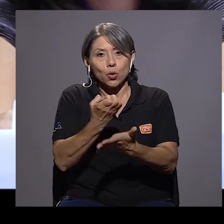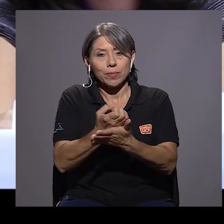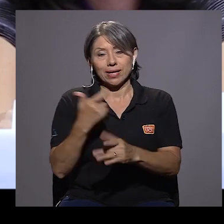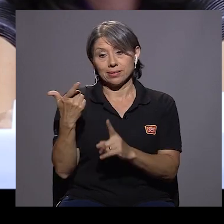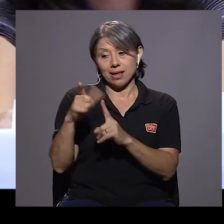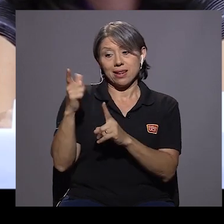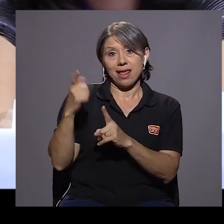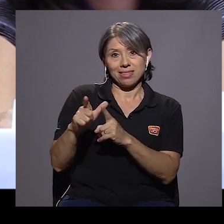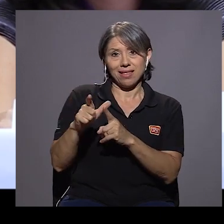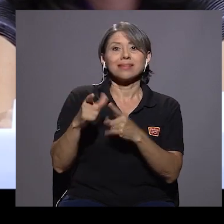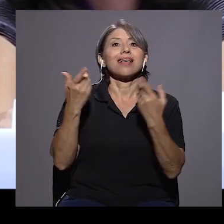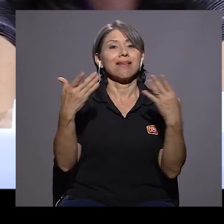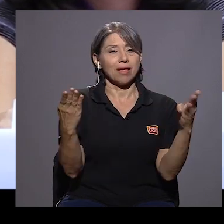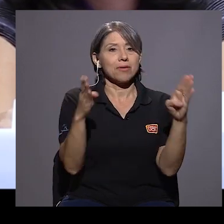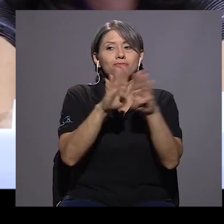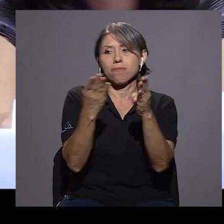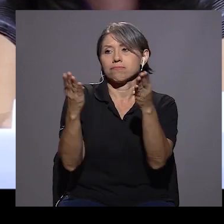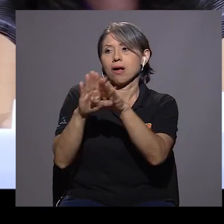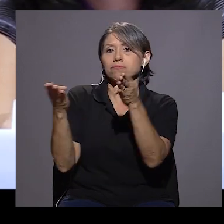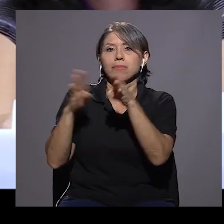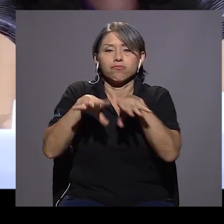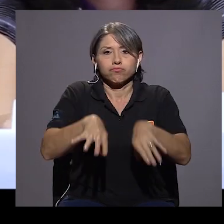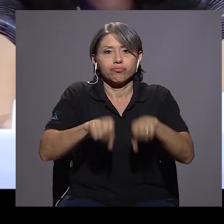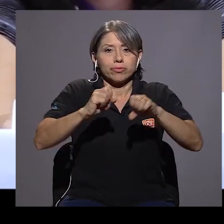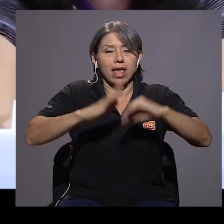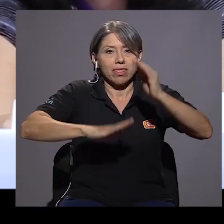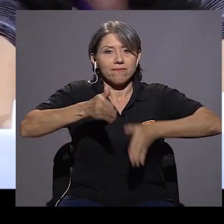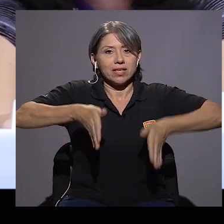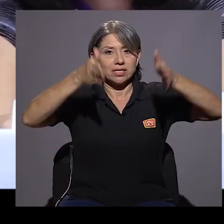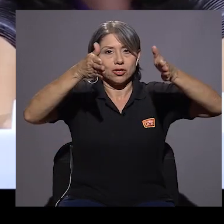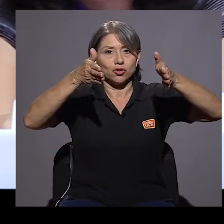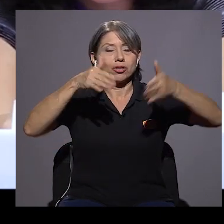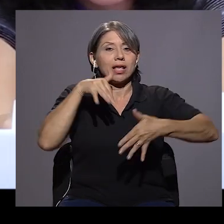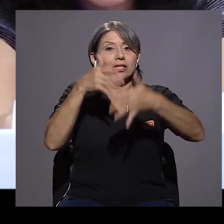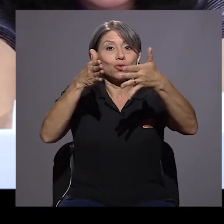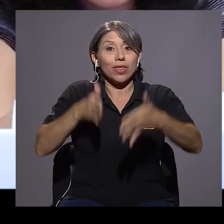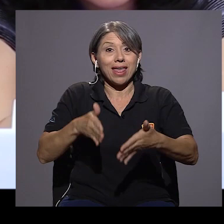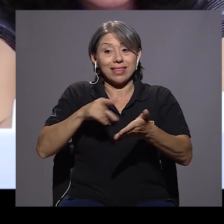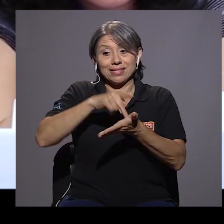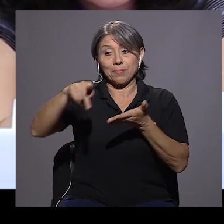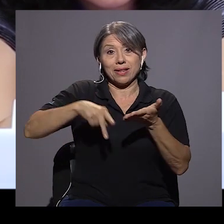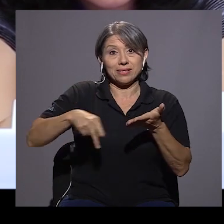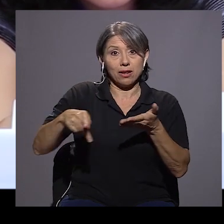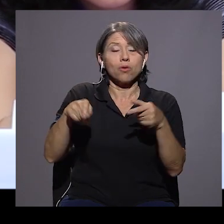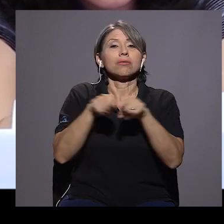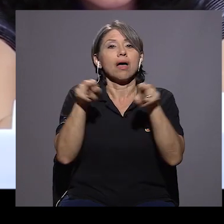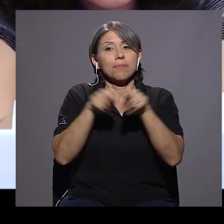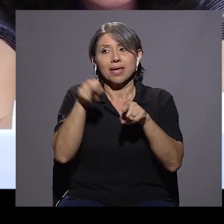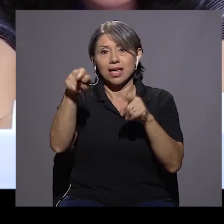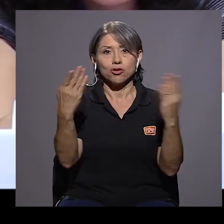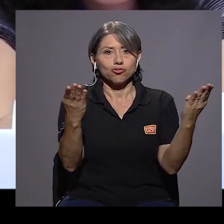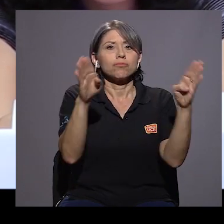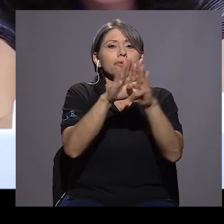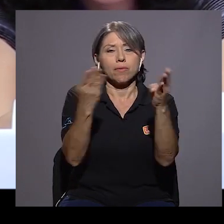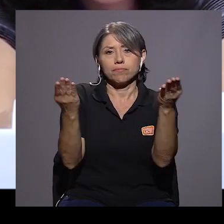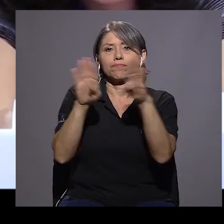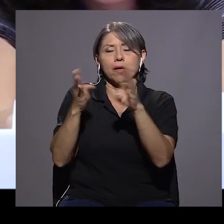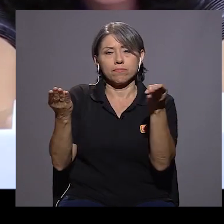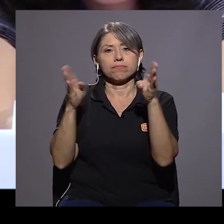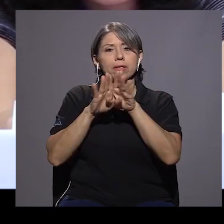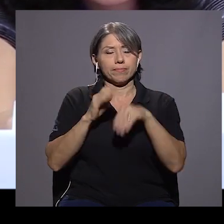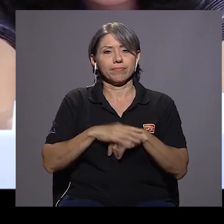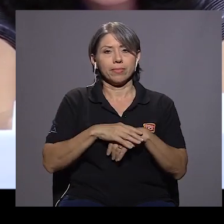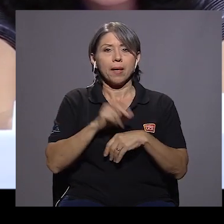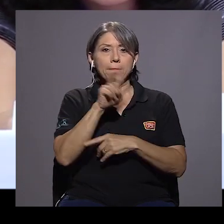Ciencias Económicas y Letras tomaron sus edificios. Los y las estudiantes de la sede en Pérez Celedón también cerraron